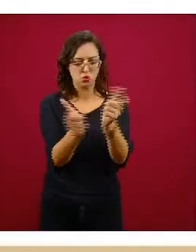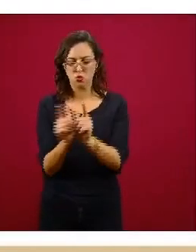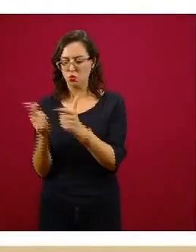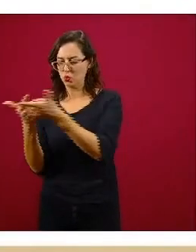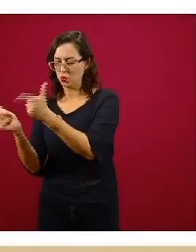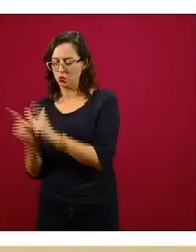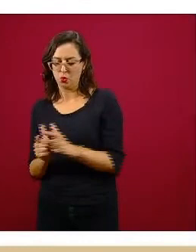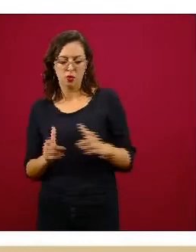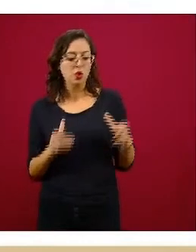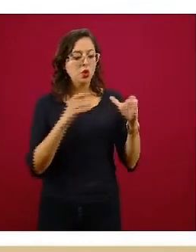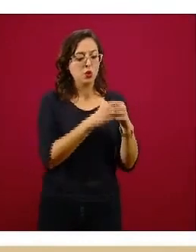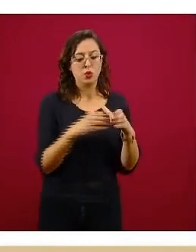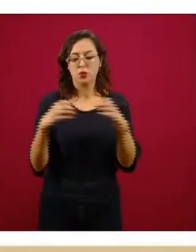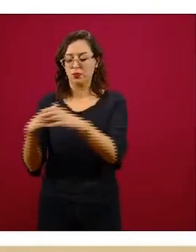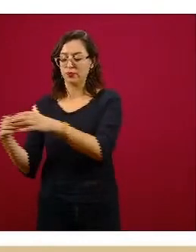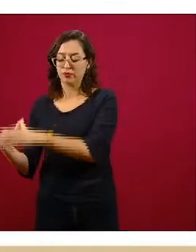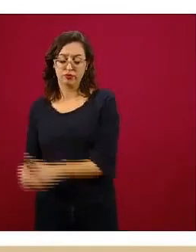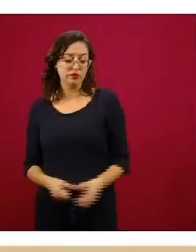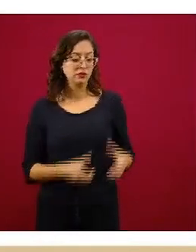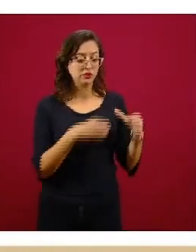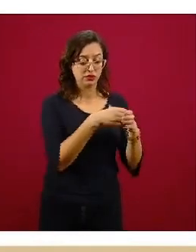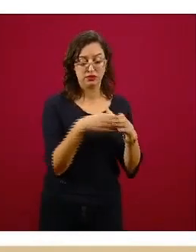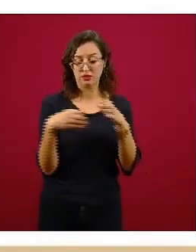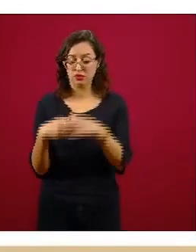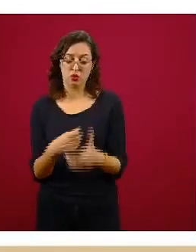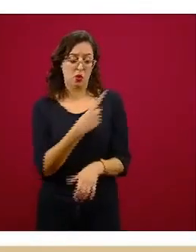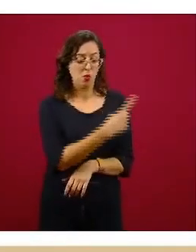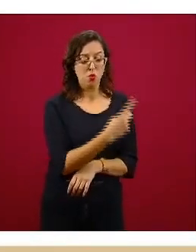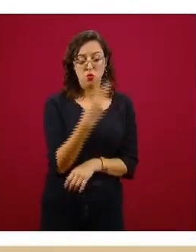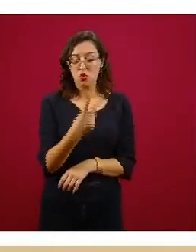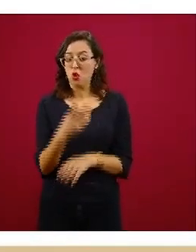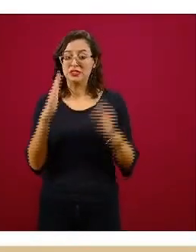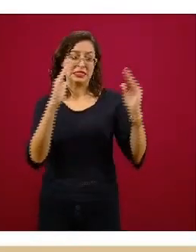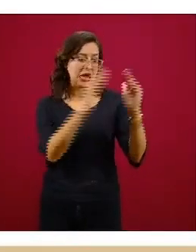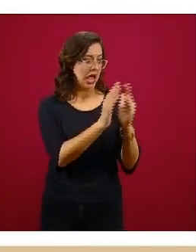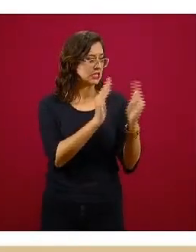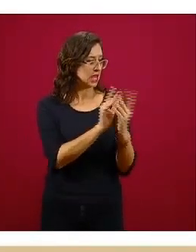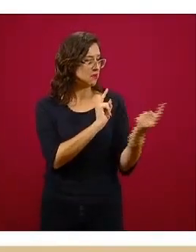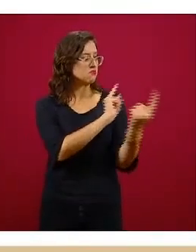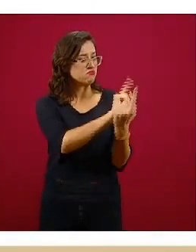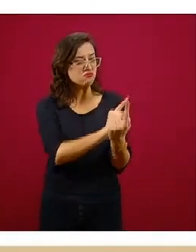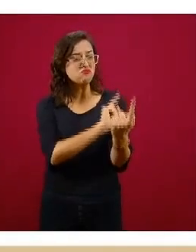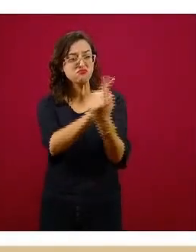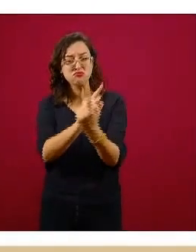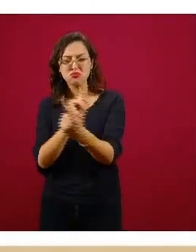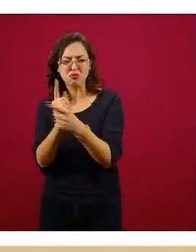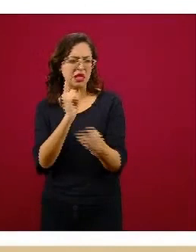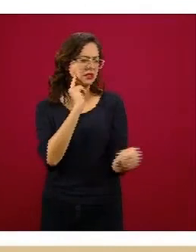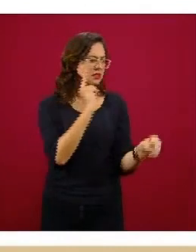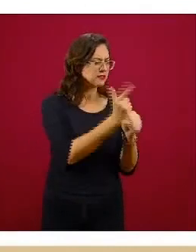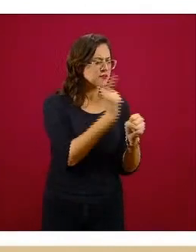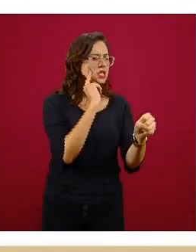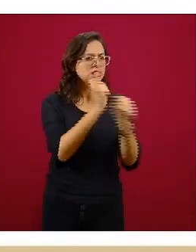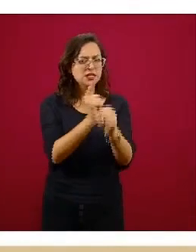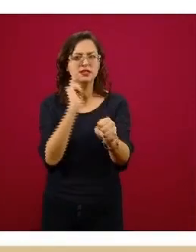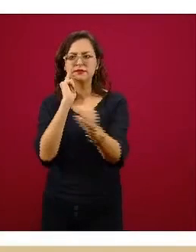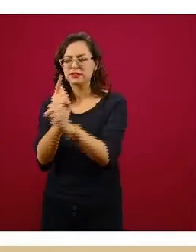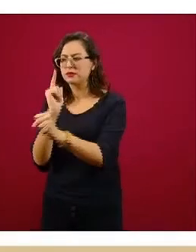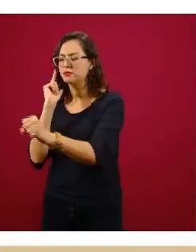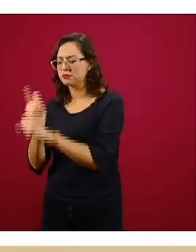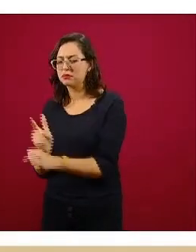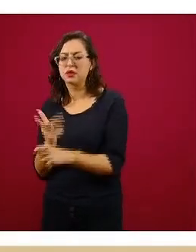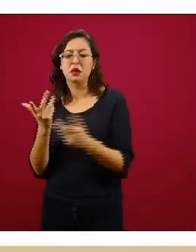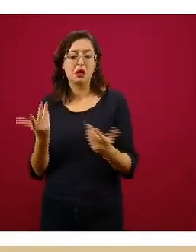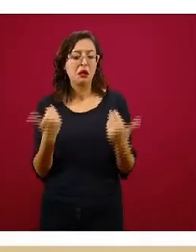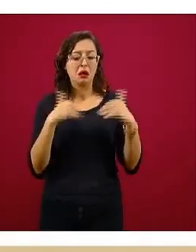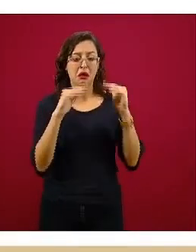hacer barrido casa por casa, identificando a estos escenarios, a estos grupos de riesgo, que también puede ser el